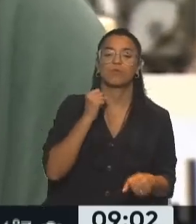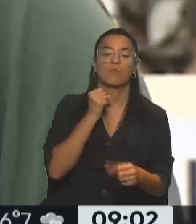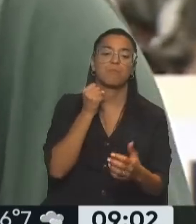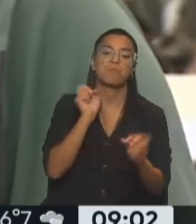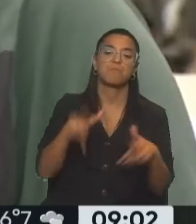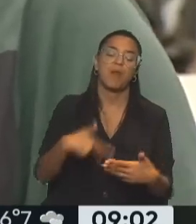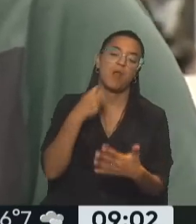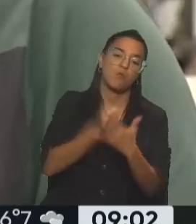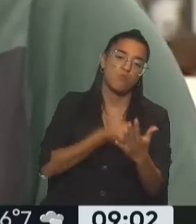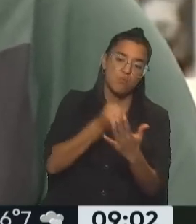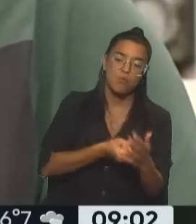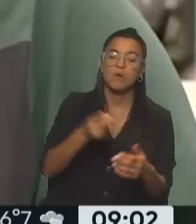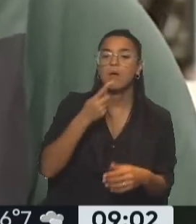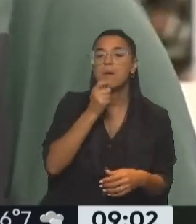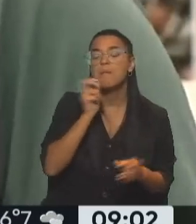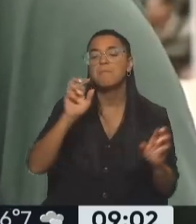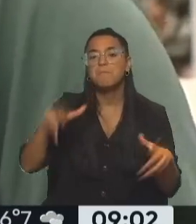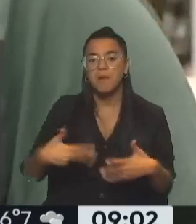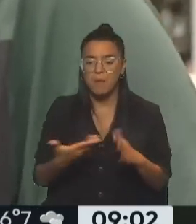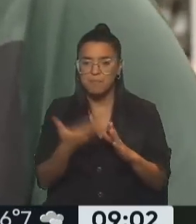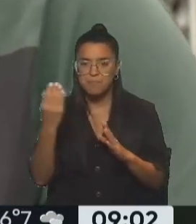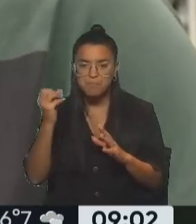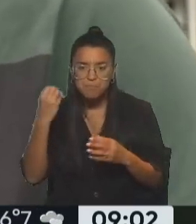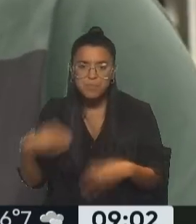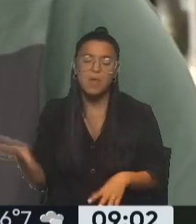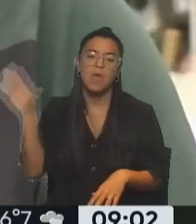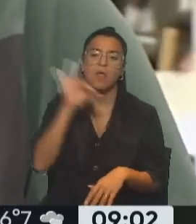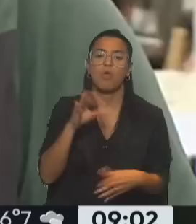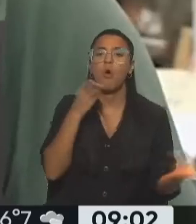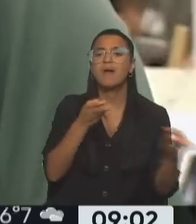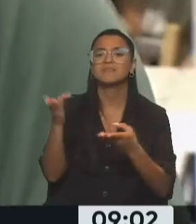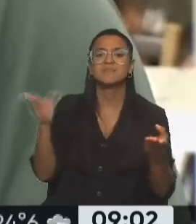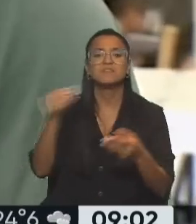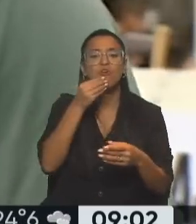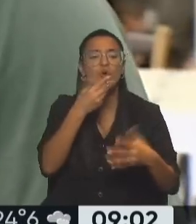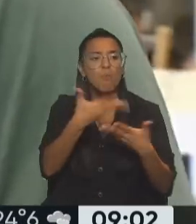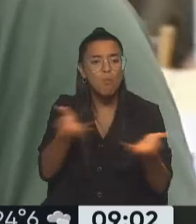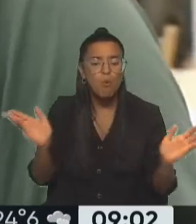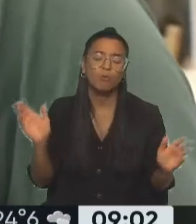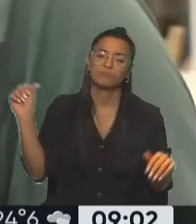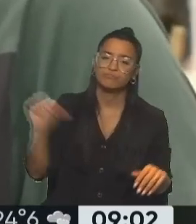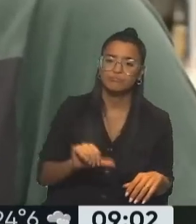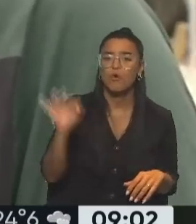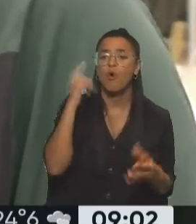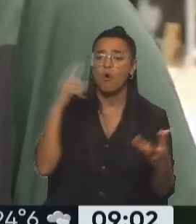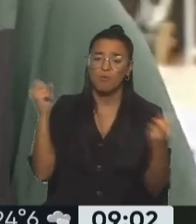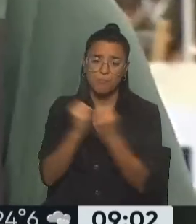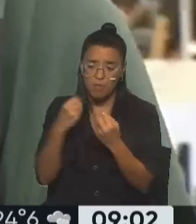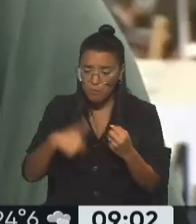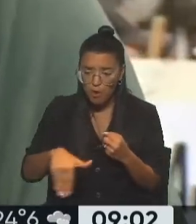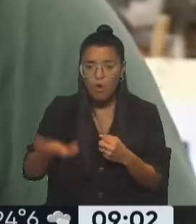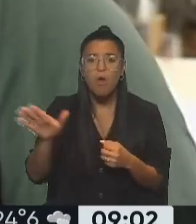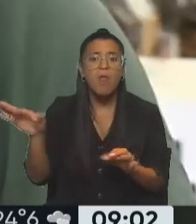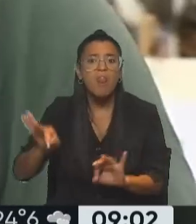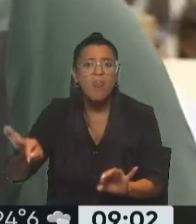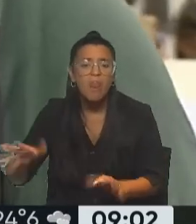que ha perdido el programa social injustamente, falta de asistencia a los comedores populares, convenios por herramientas que no terminan de salir.